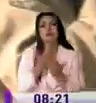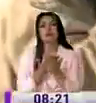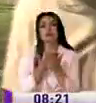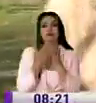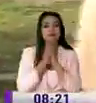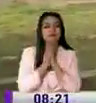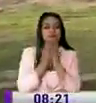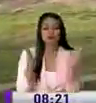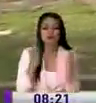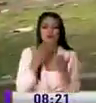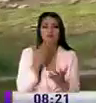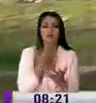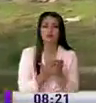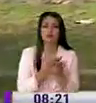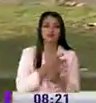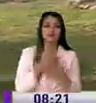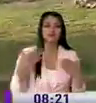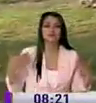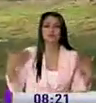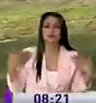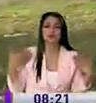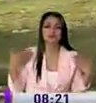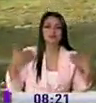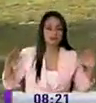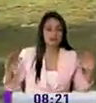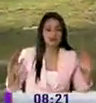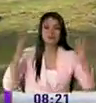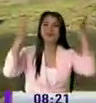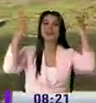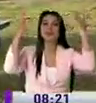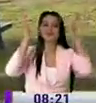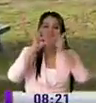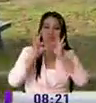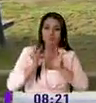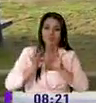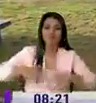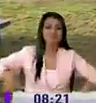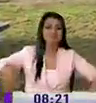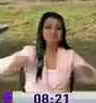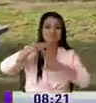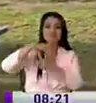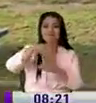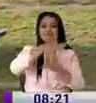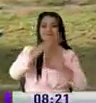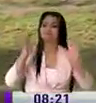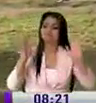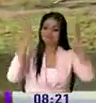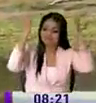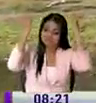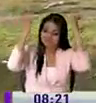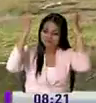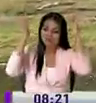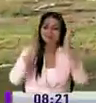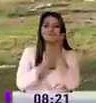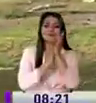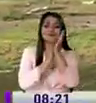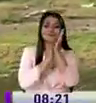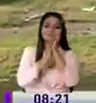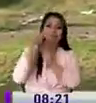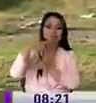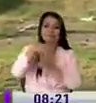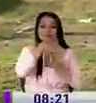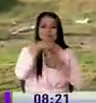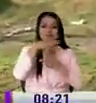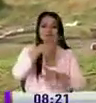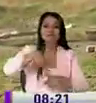mundo. Muchísimas gracias. Estamos muy contentos y que viva la recuperación del parque. ¡Que viva la recuperación del parque! Realmente hay